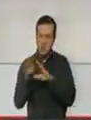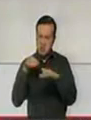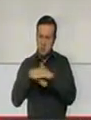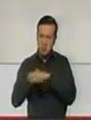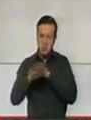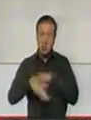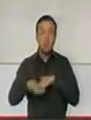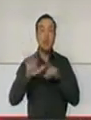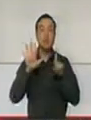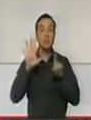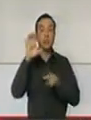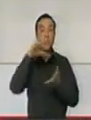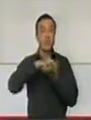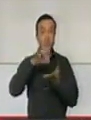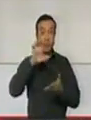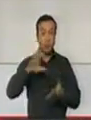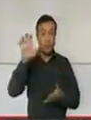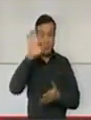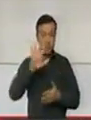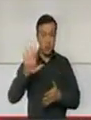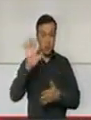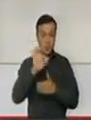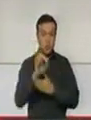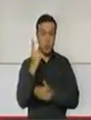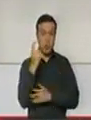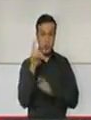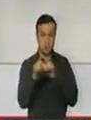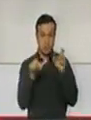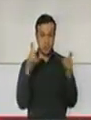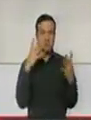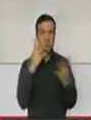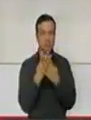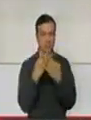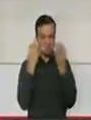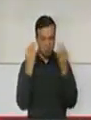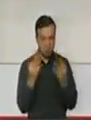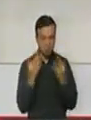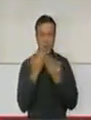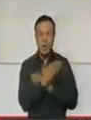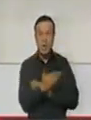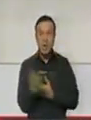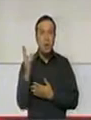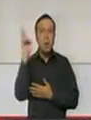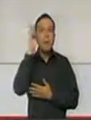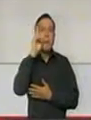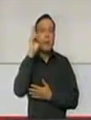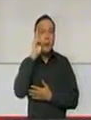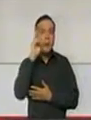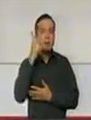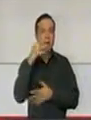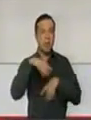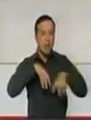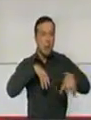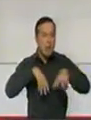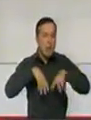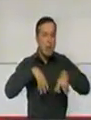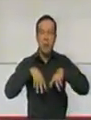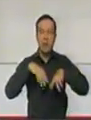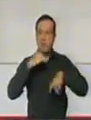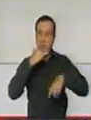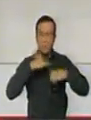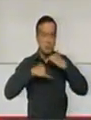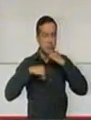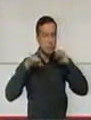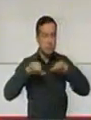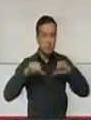del país, logrando la detención de 11 ciudadanos que venían ejecutando algunas actividades